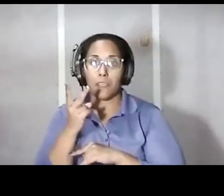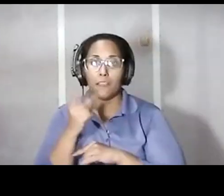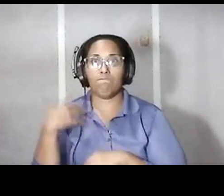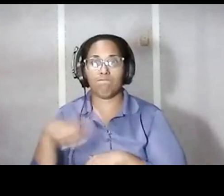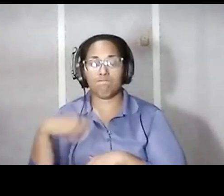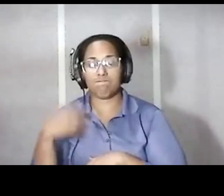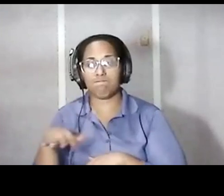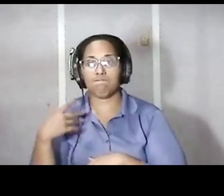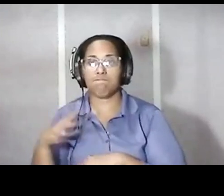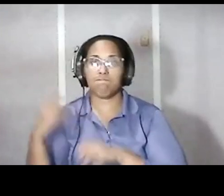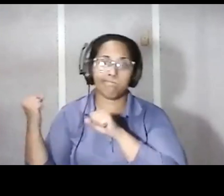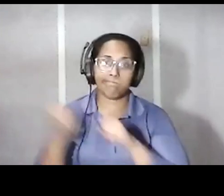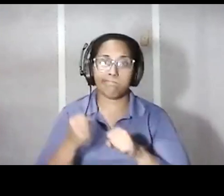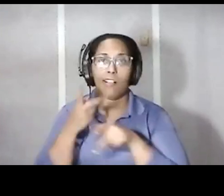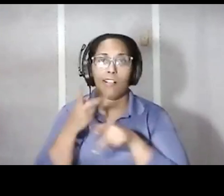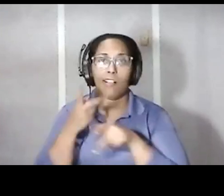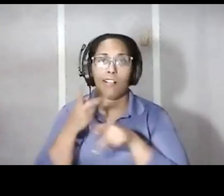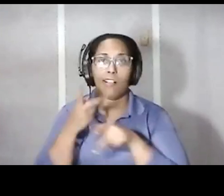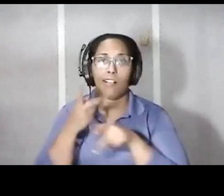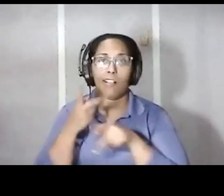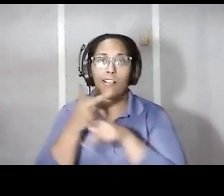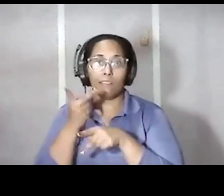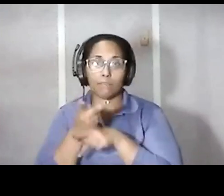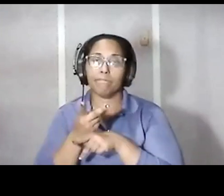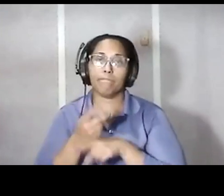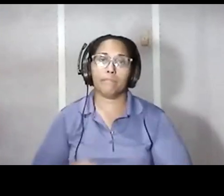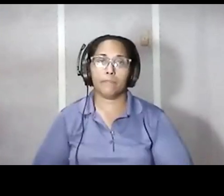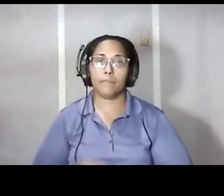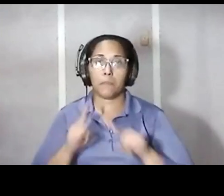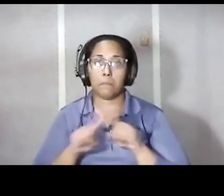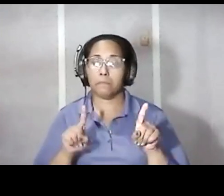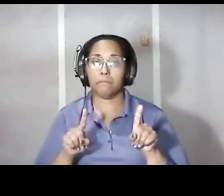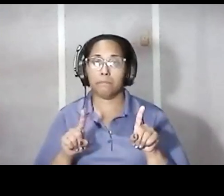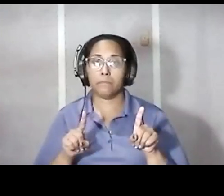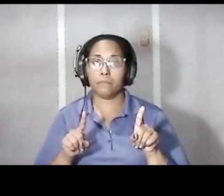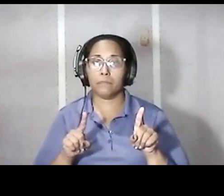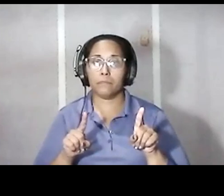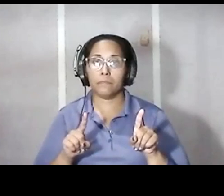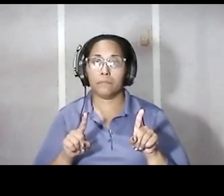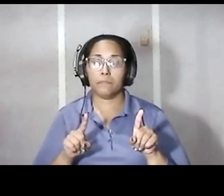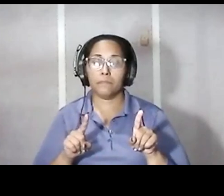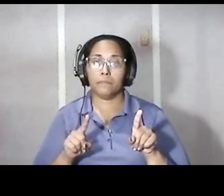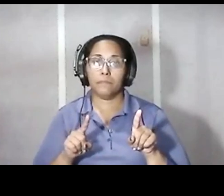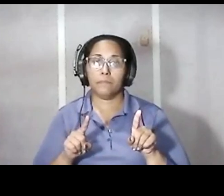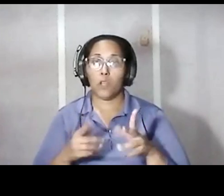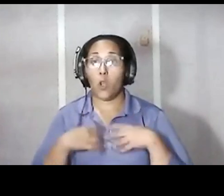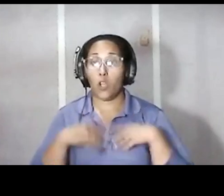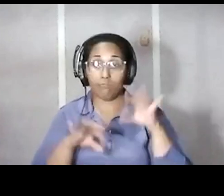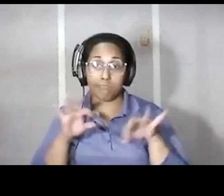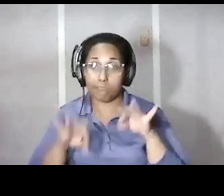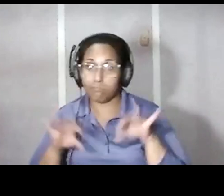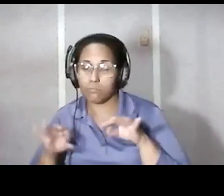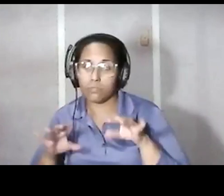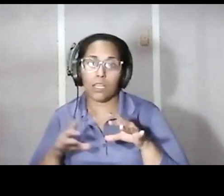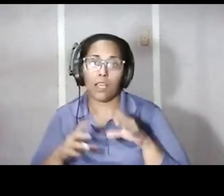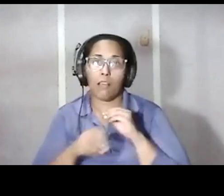hacen barbaridades, ¿no? Que hay que tener mucho cuidado con eso. Todo lo que yo encontré